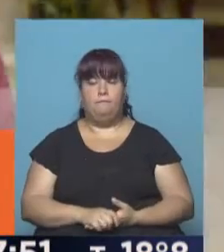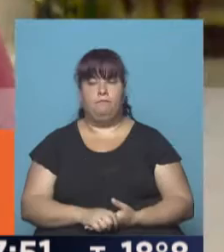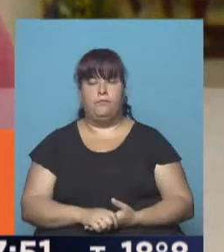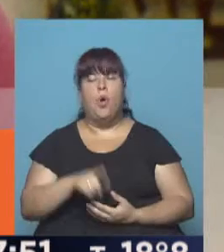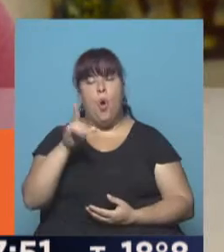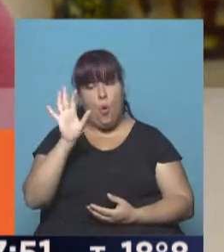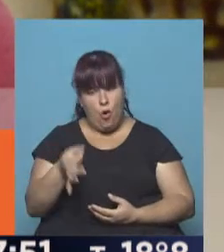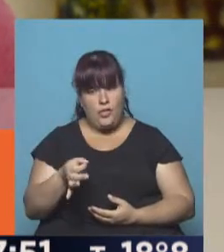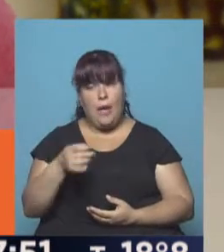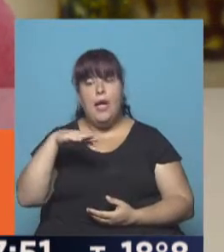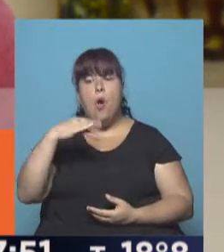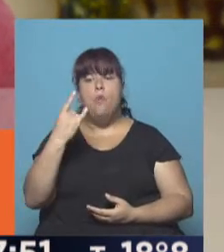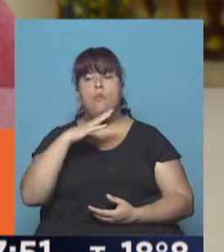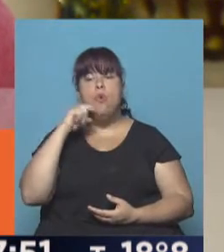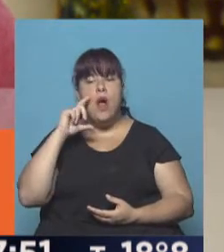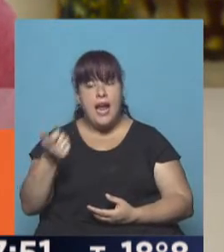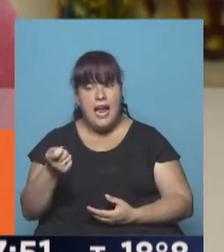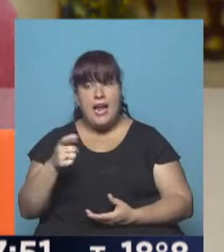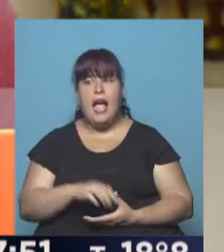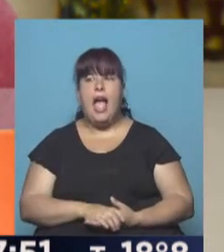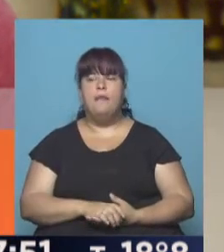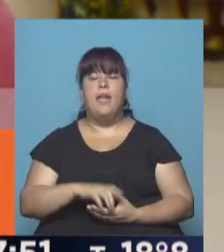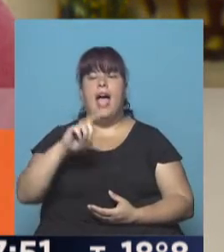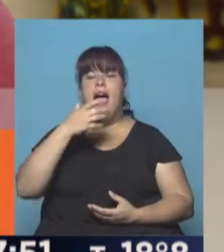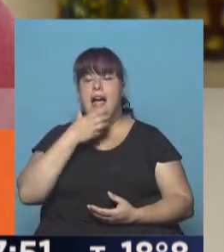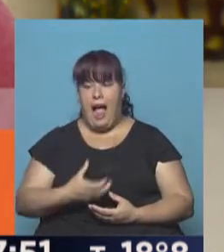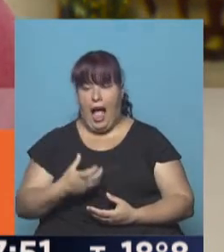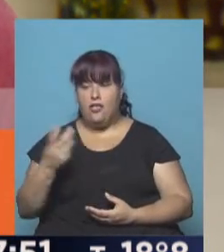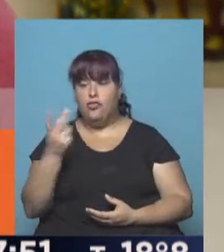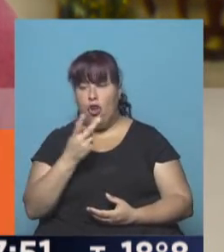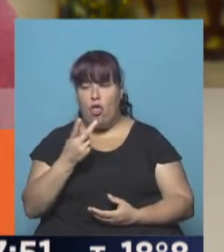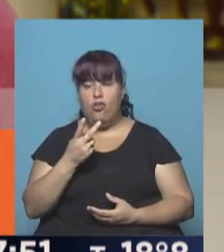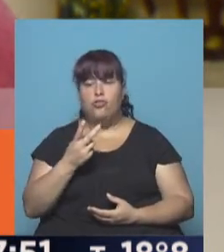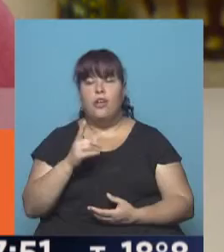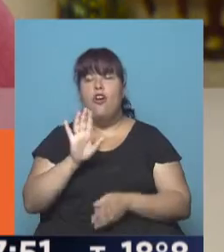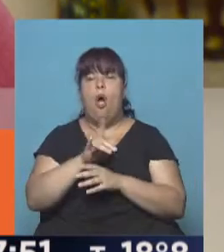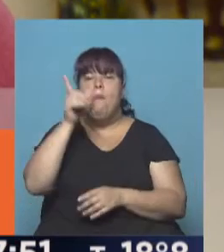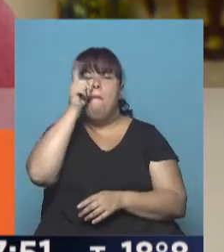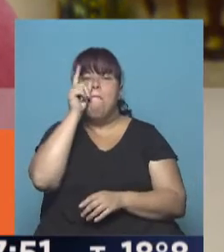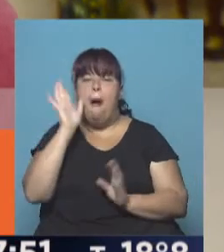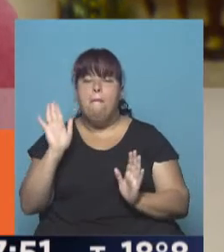Tú sabes, Mujica y Castro son los padres